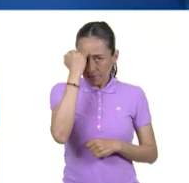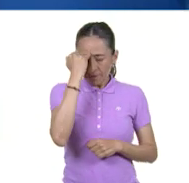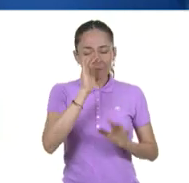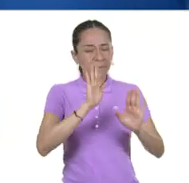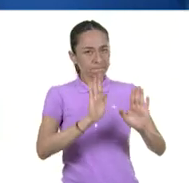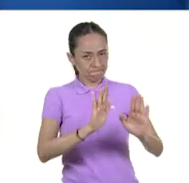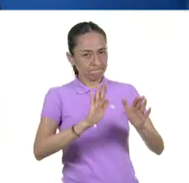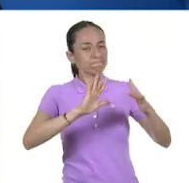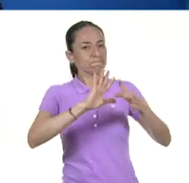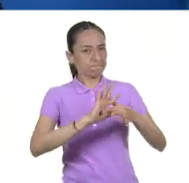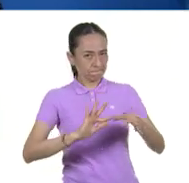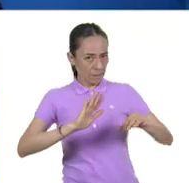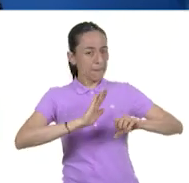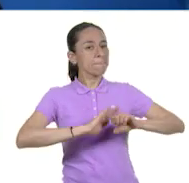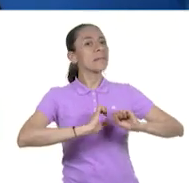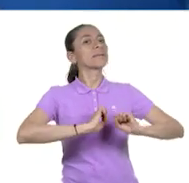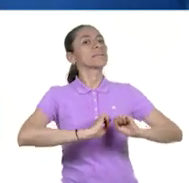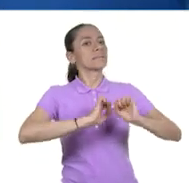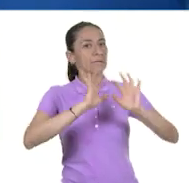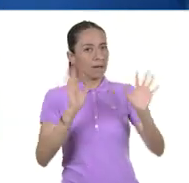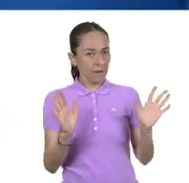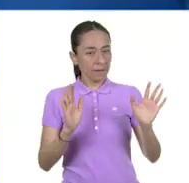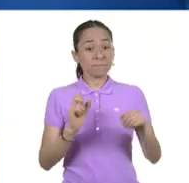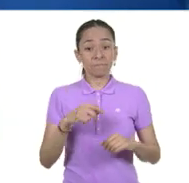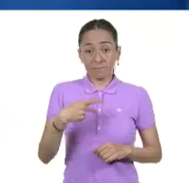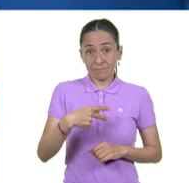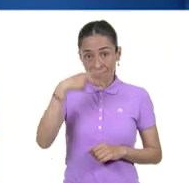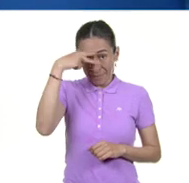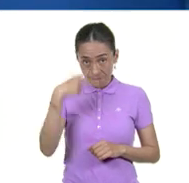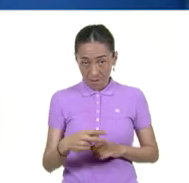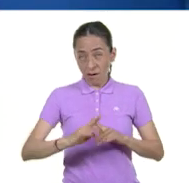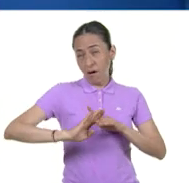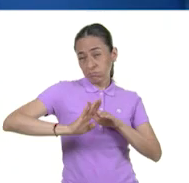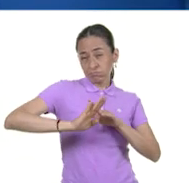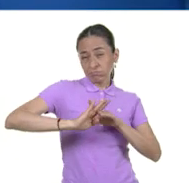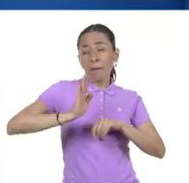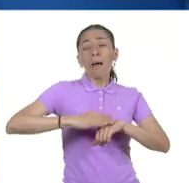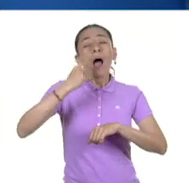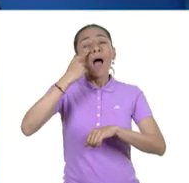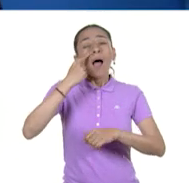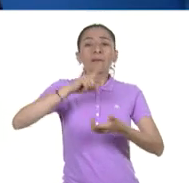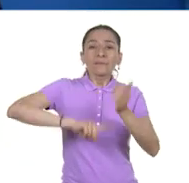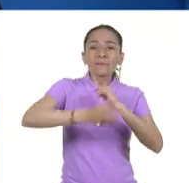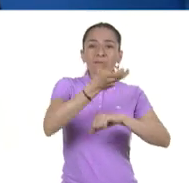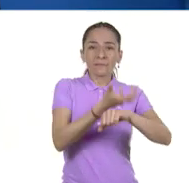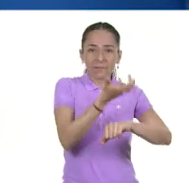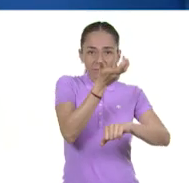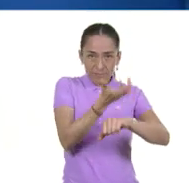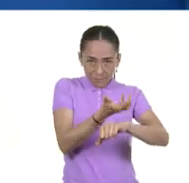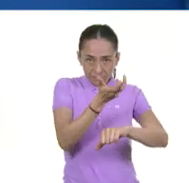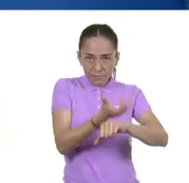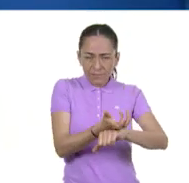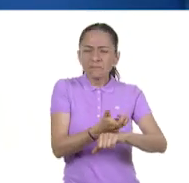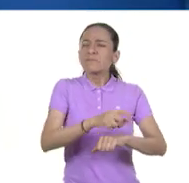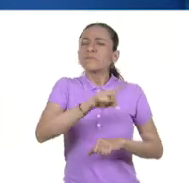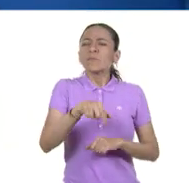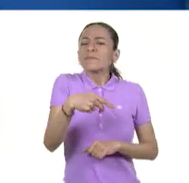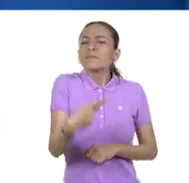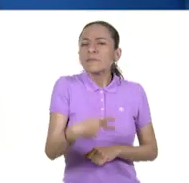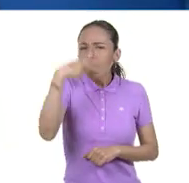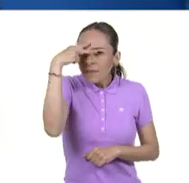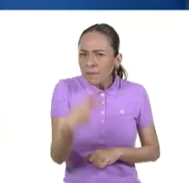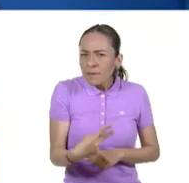algo. Como la mayoría de los inmigrantes mexicanos viven en los Estados Unidos, ello origina que nuestro país tenga